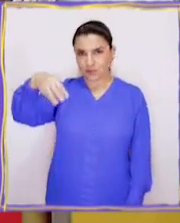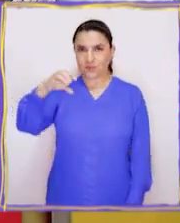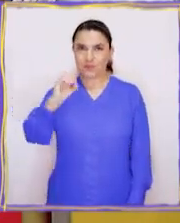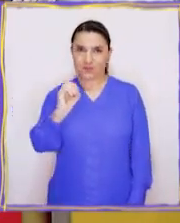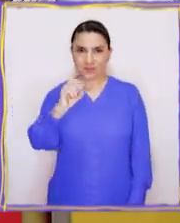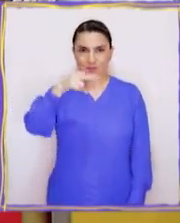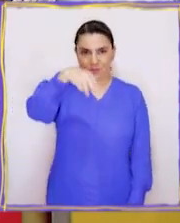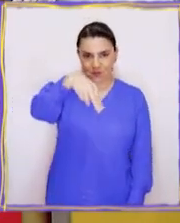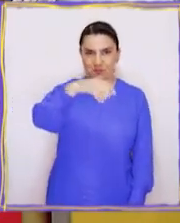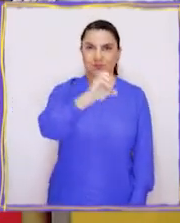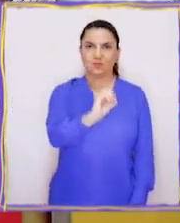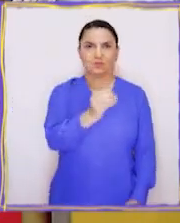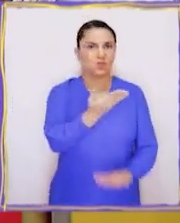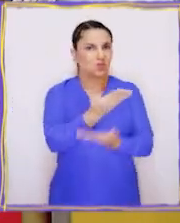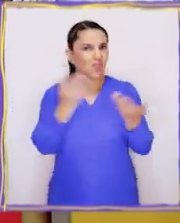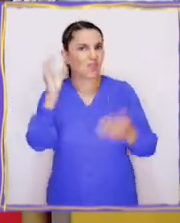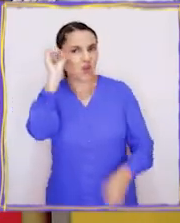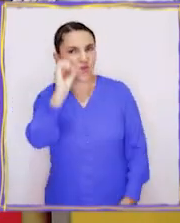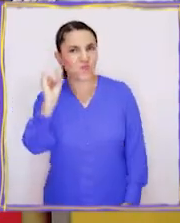M-O-N-O. ¿Qué opinan?